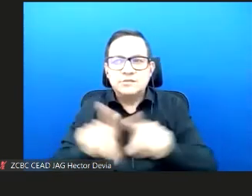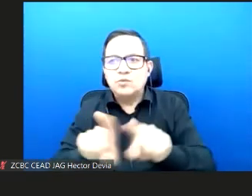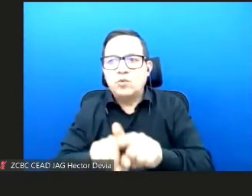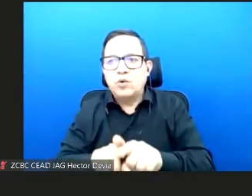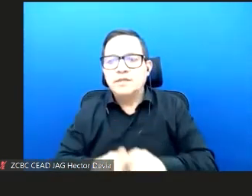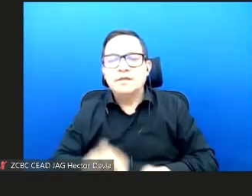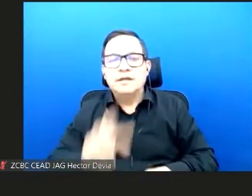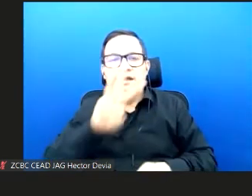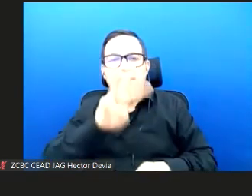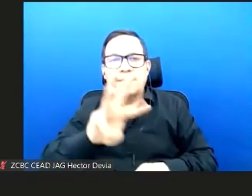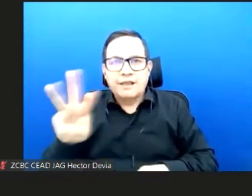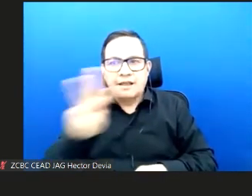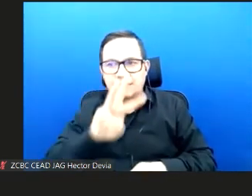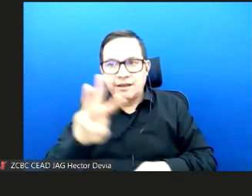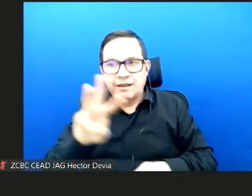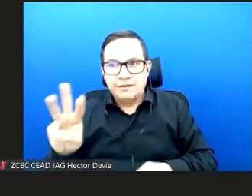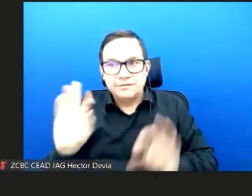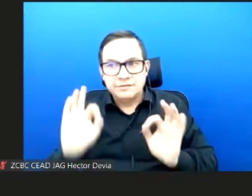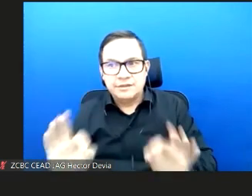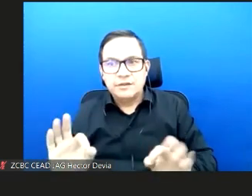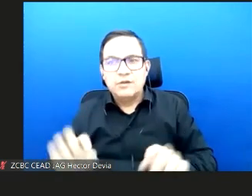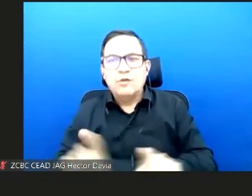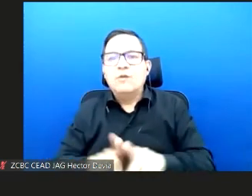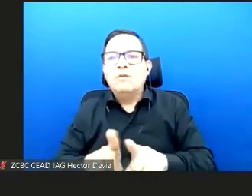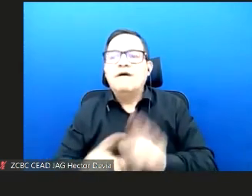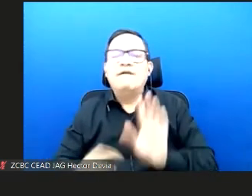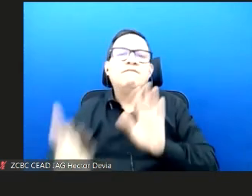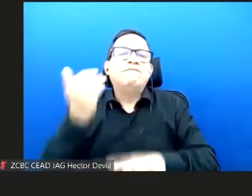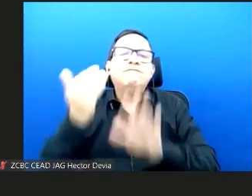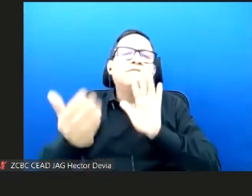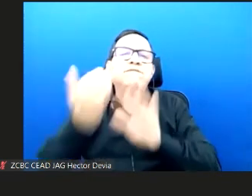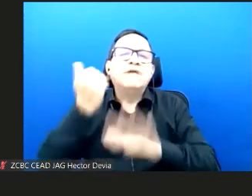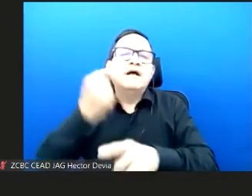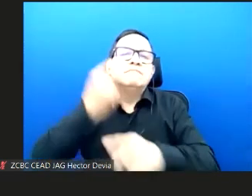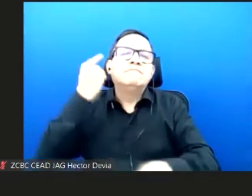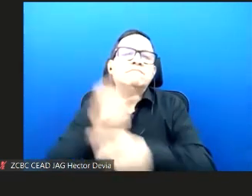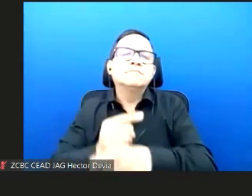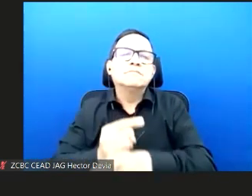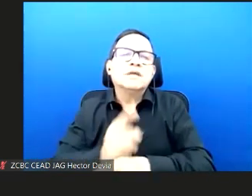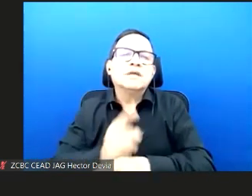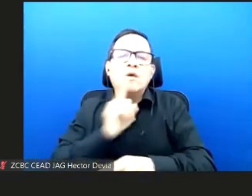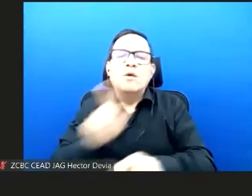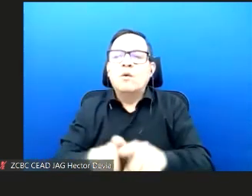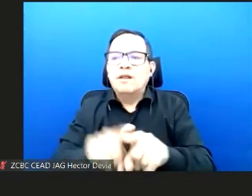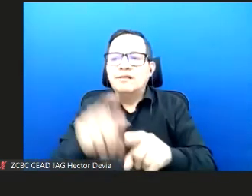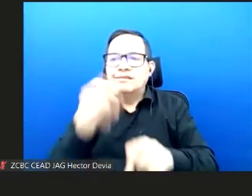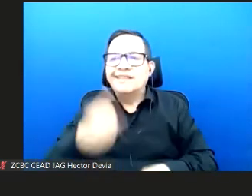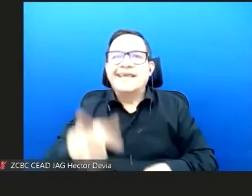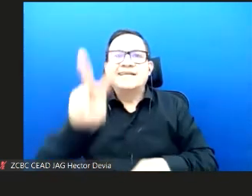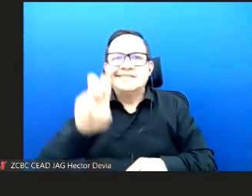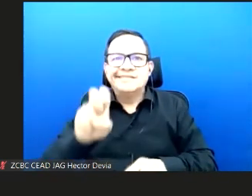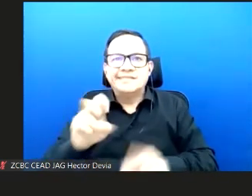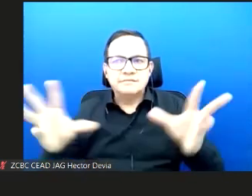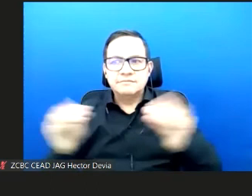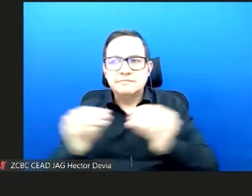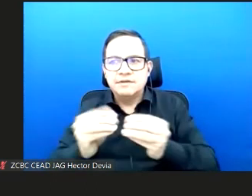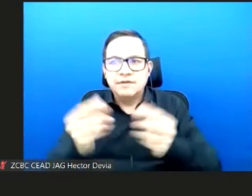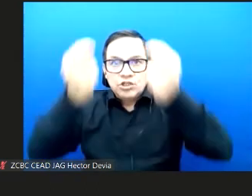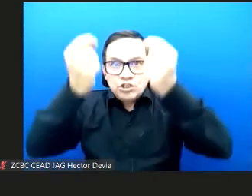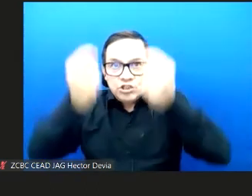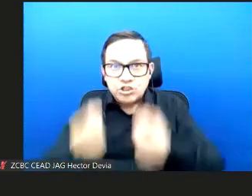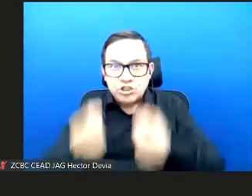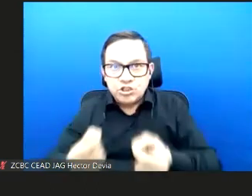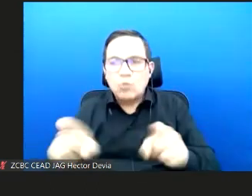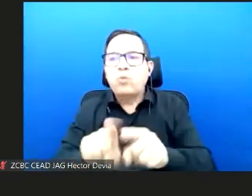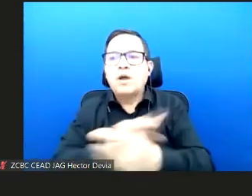33, ¿cierto? O sea que nos hacen falta efectivamente 17 para obtener en total en este